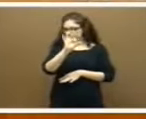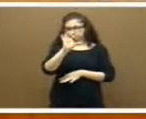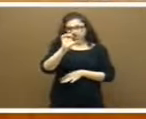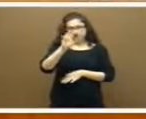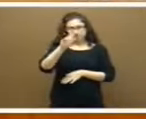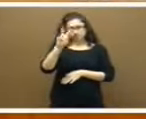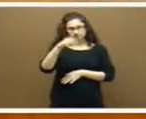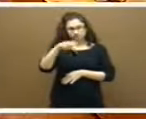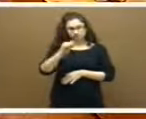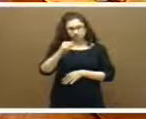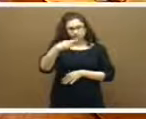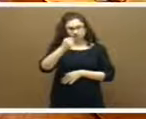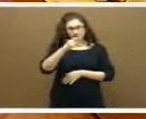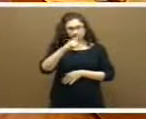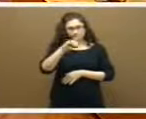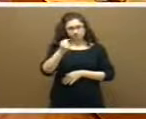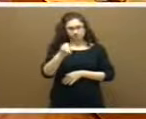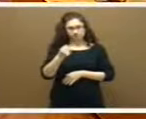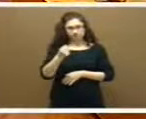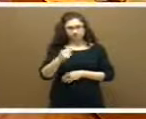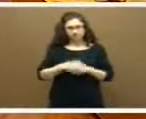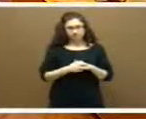de 5 minutos.